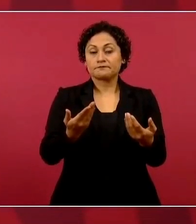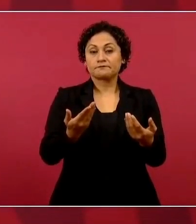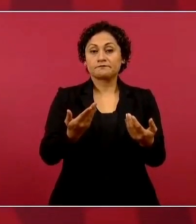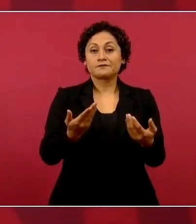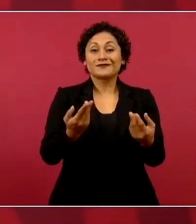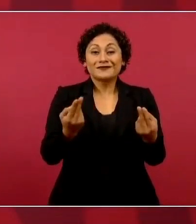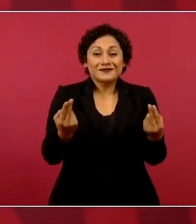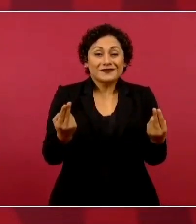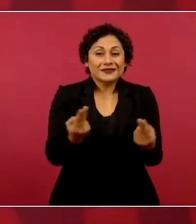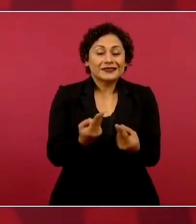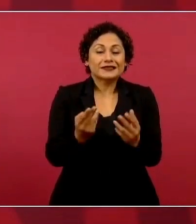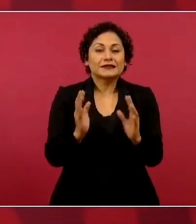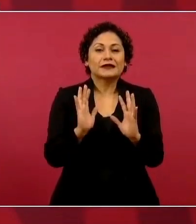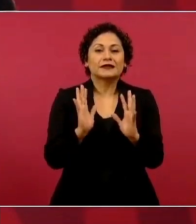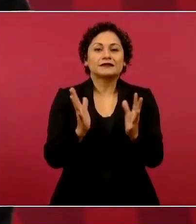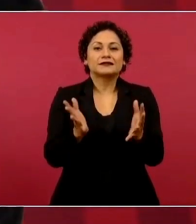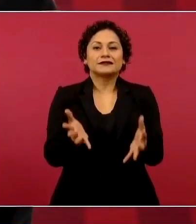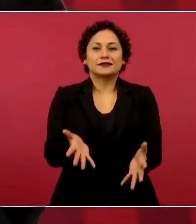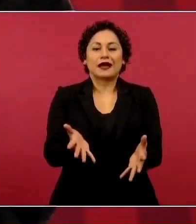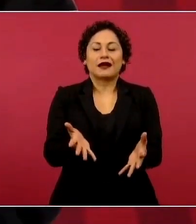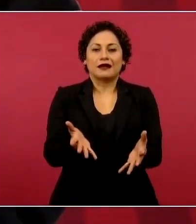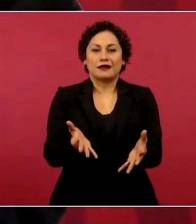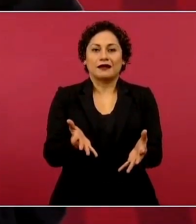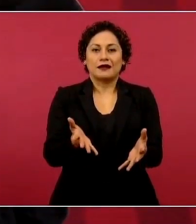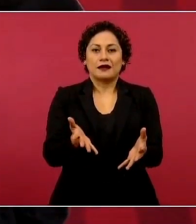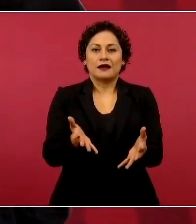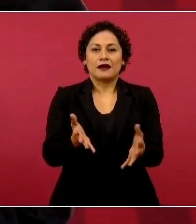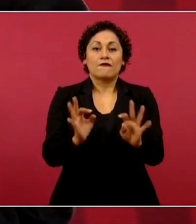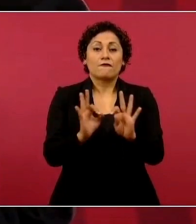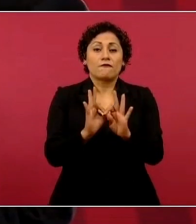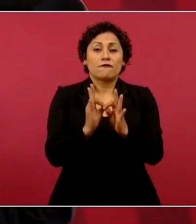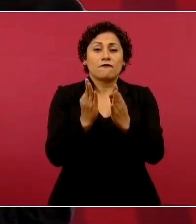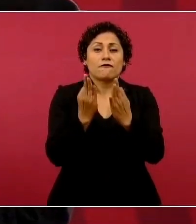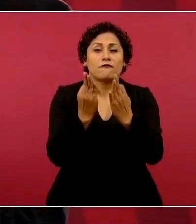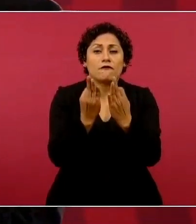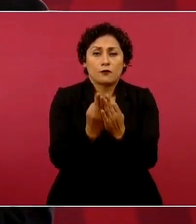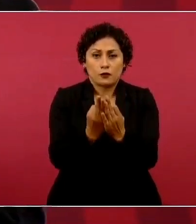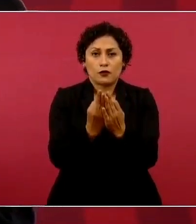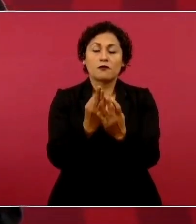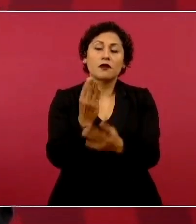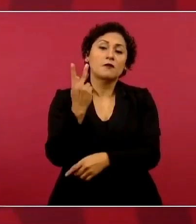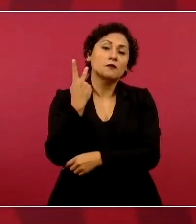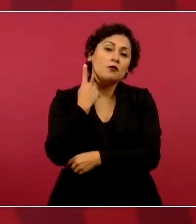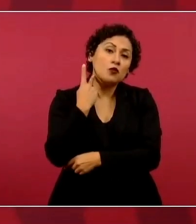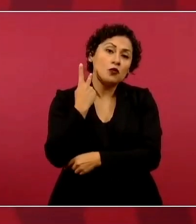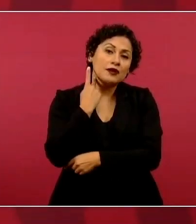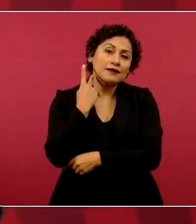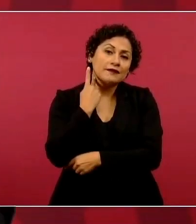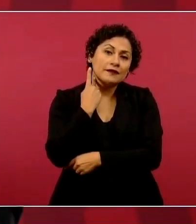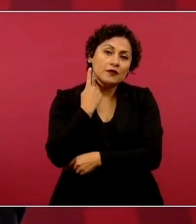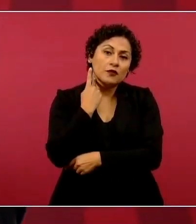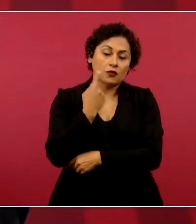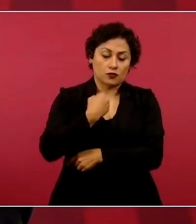el modelo político que estamos llevando a cabo